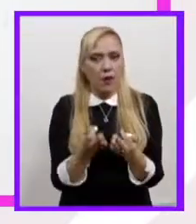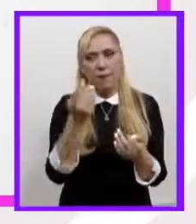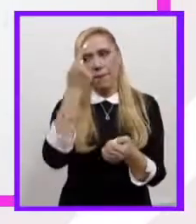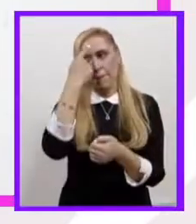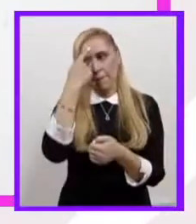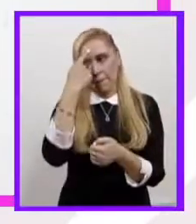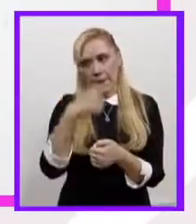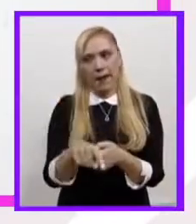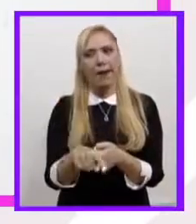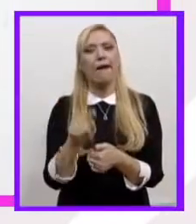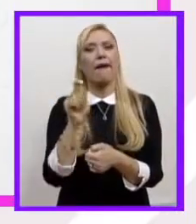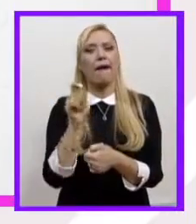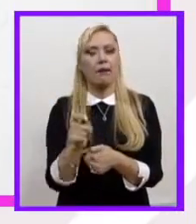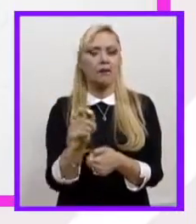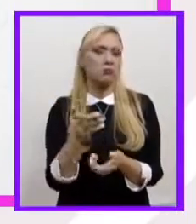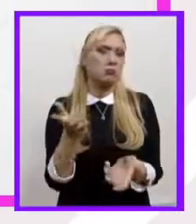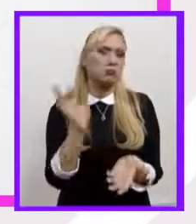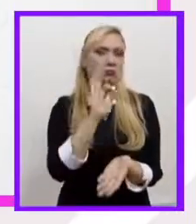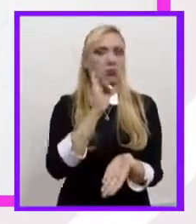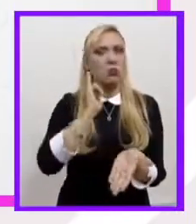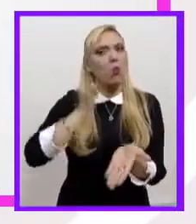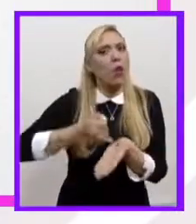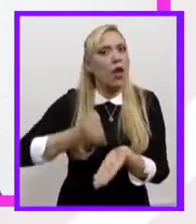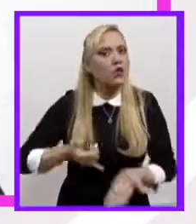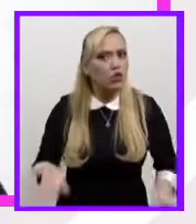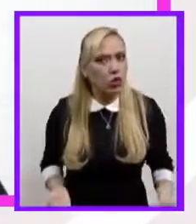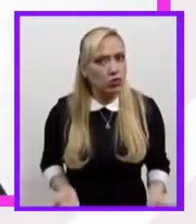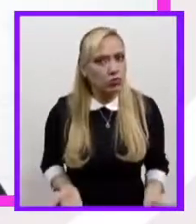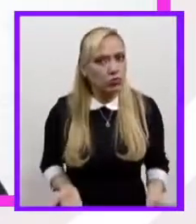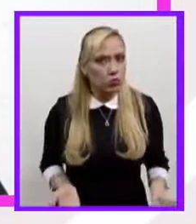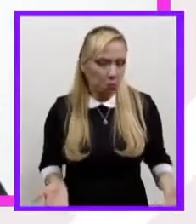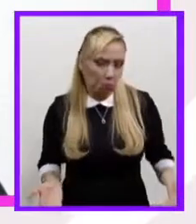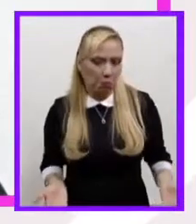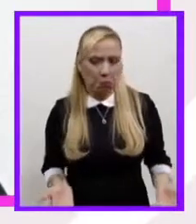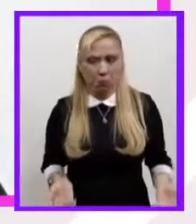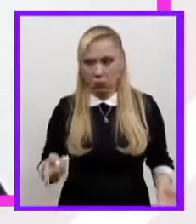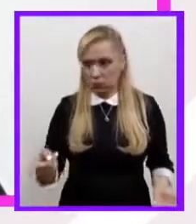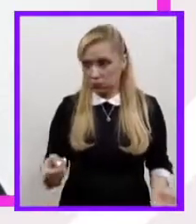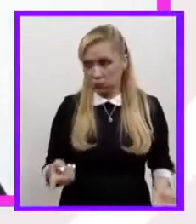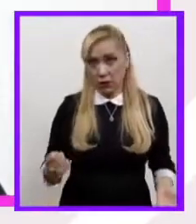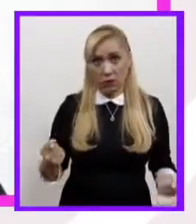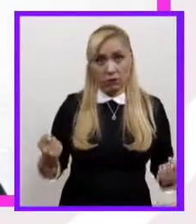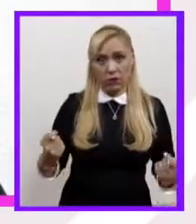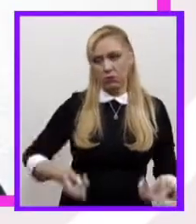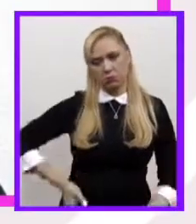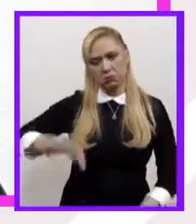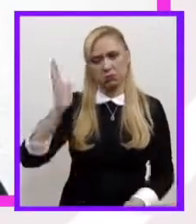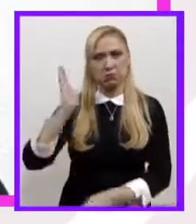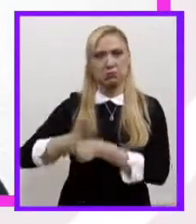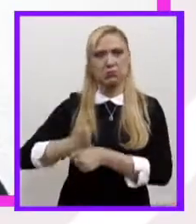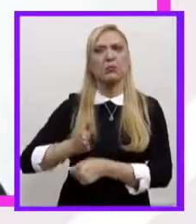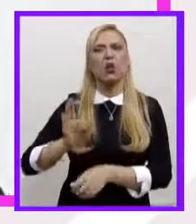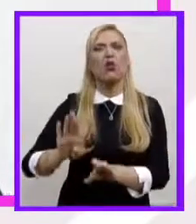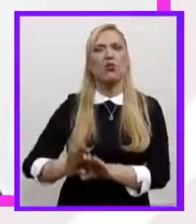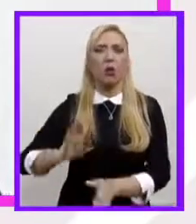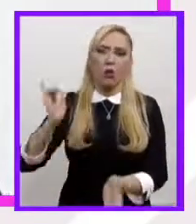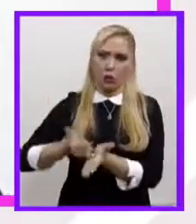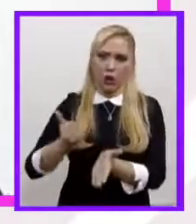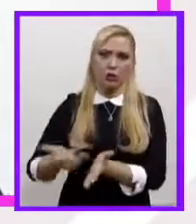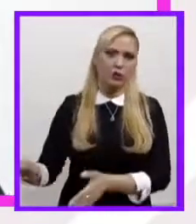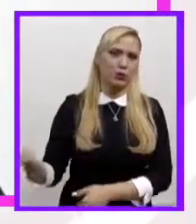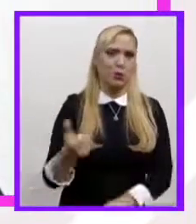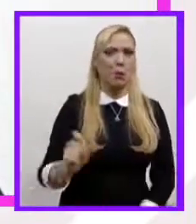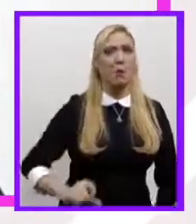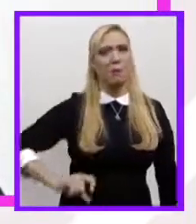cuenta algunos supuestos que no habían sido tomados en cuenta porque el tipo penal es anterior a la